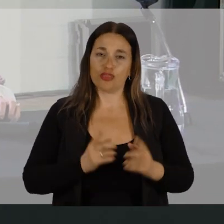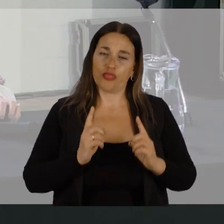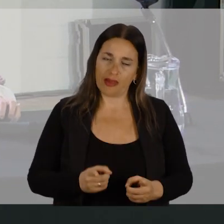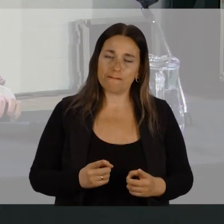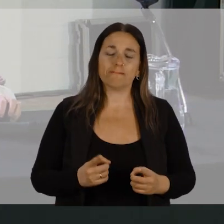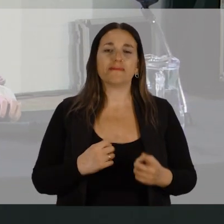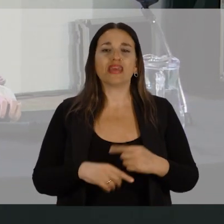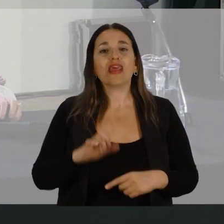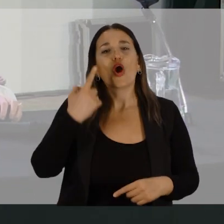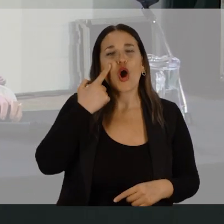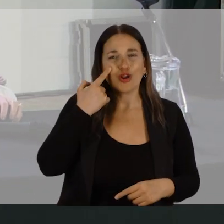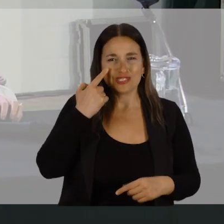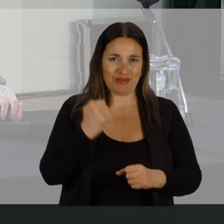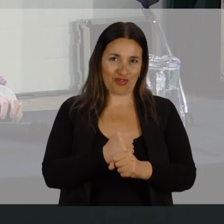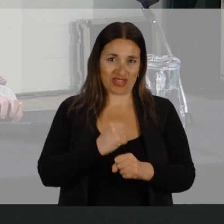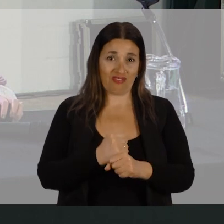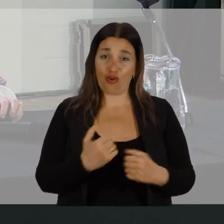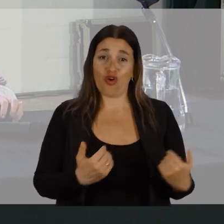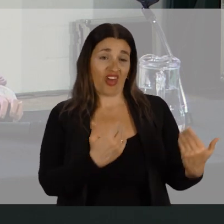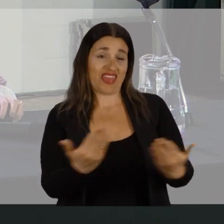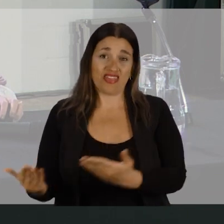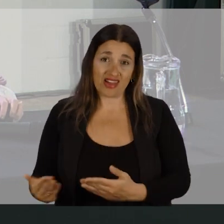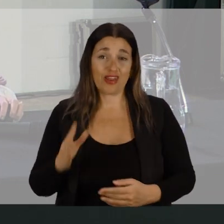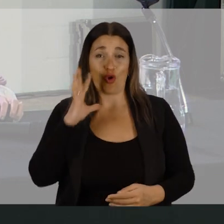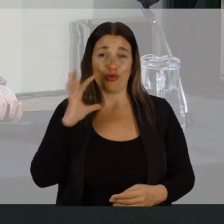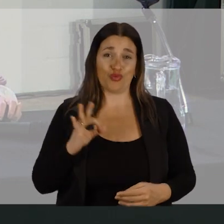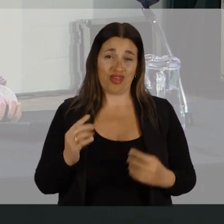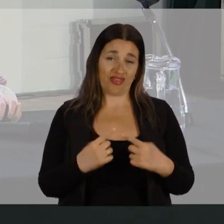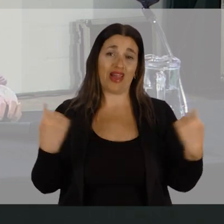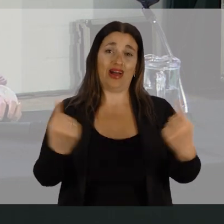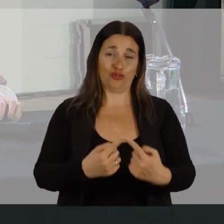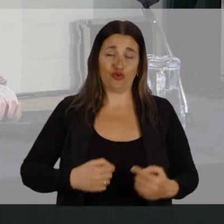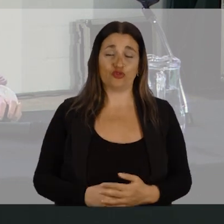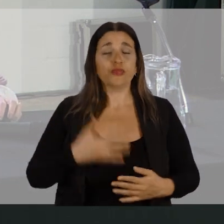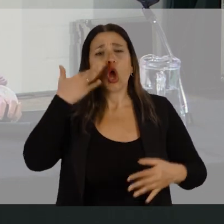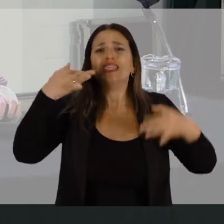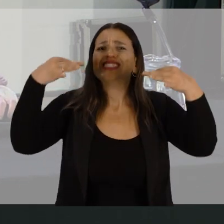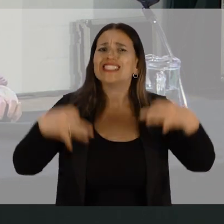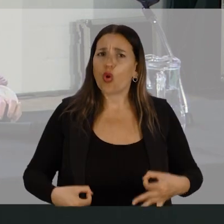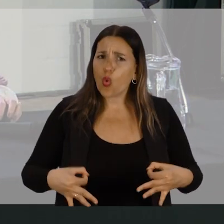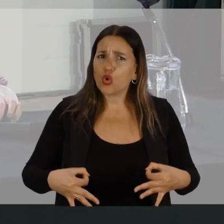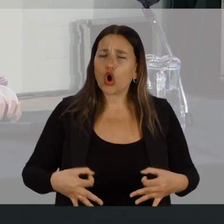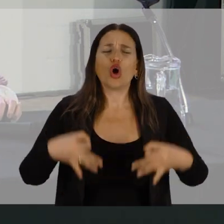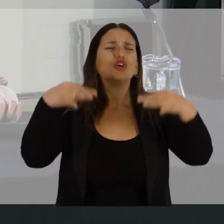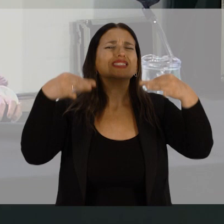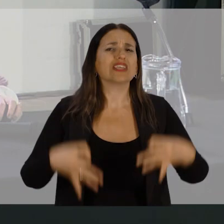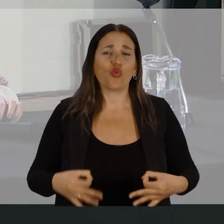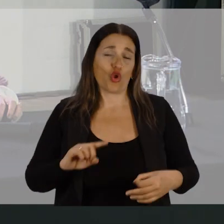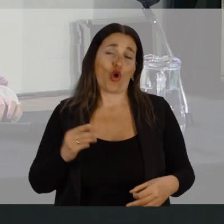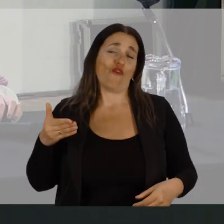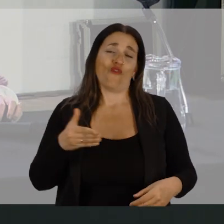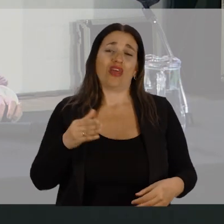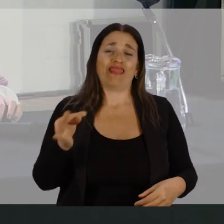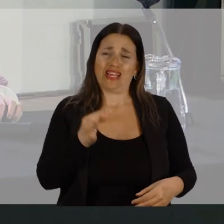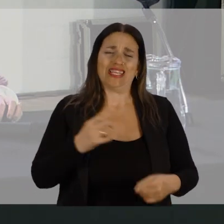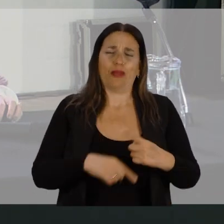sentimiento, corazón y conocimiento y devolverlo en qué, en oportunidades. Yo estoy seguro, no